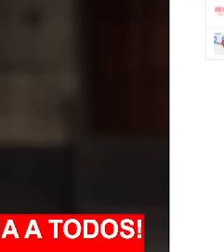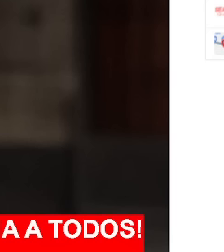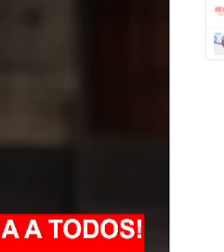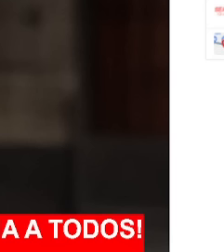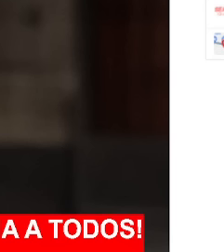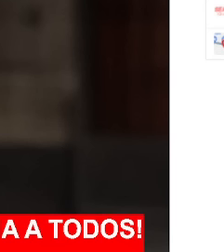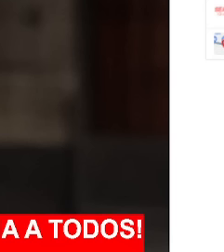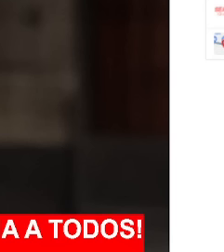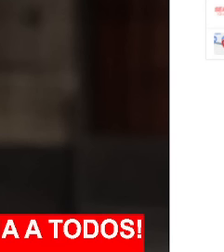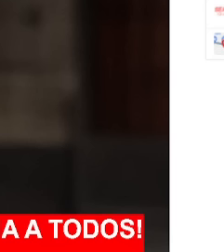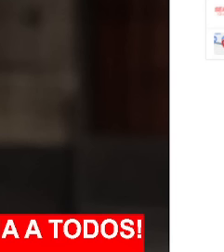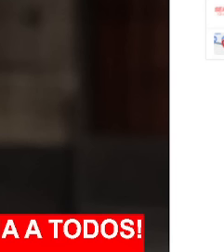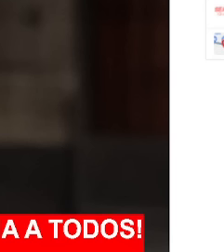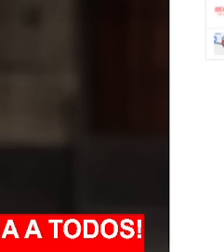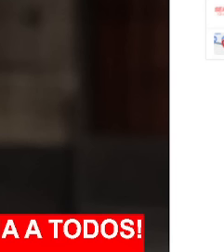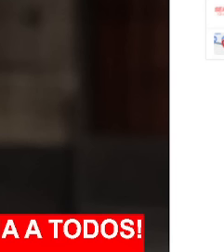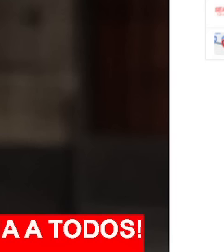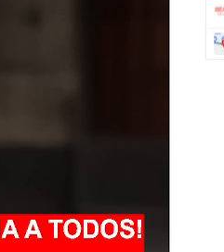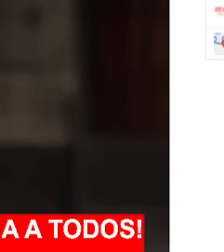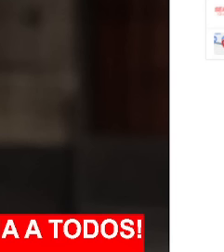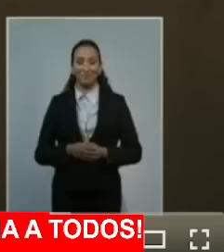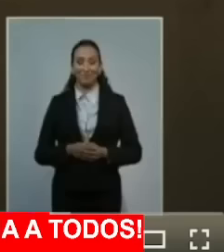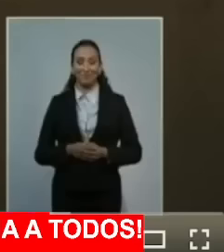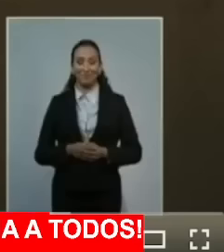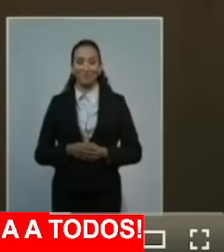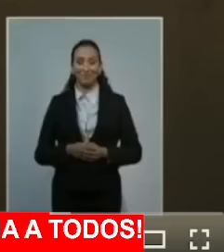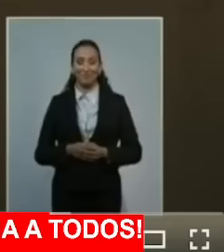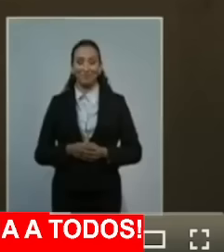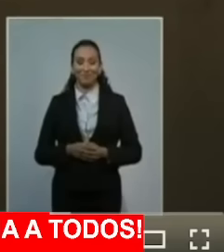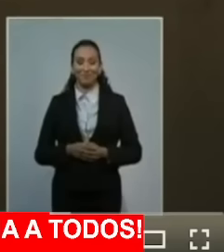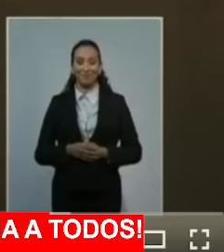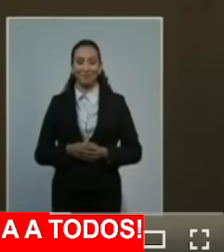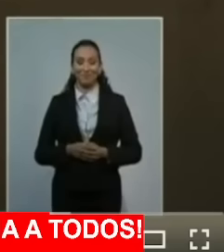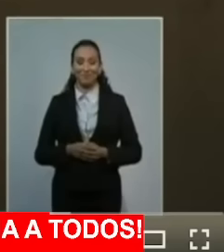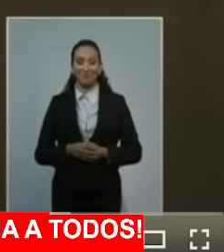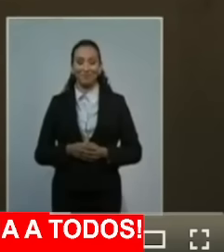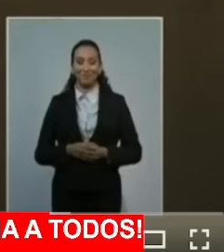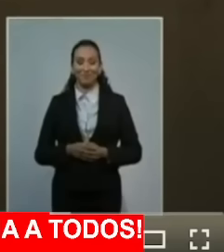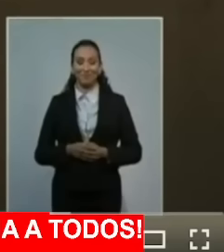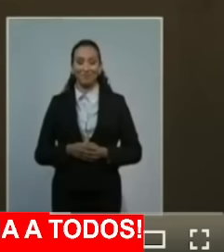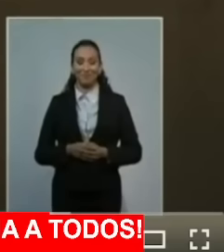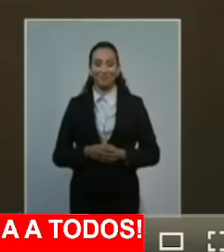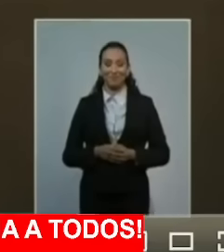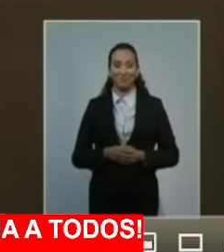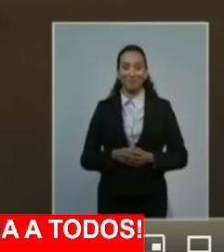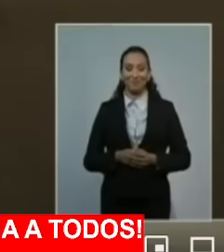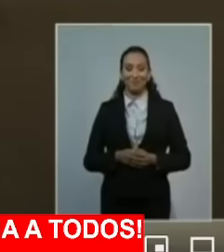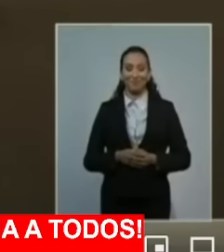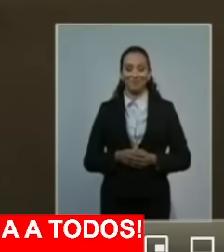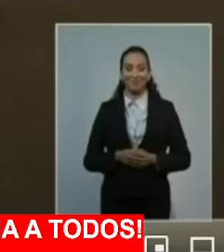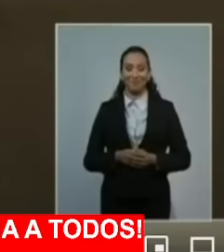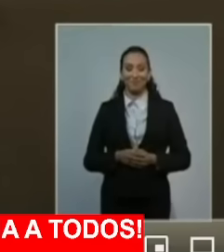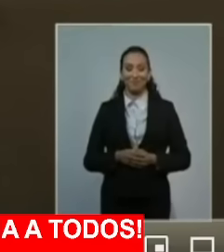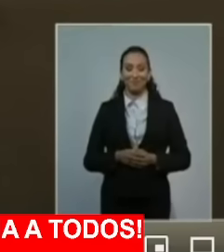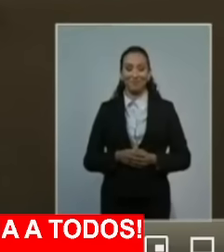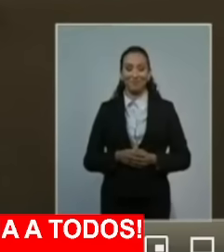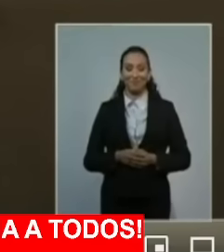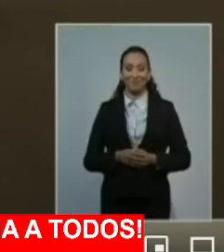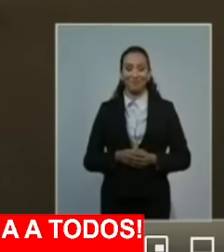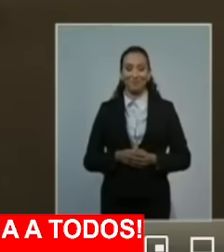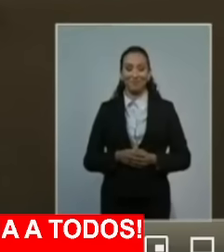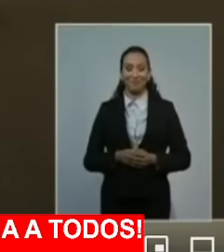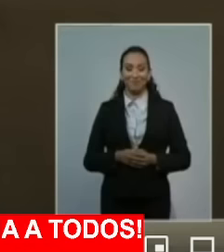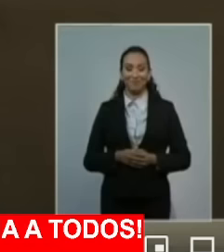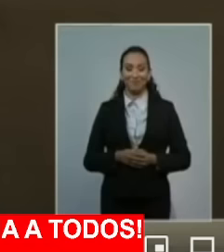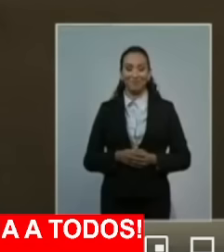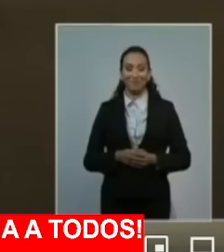no hace mucho en un homenaje de la ministra norma piña porque ella es la presidenta de la corte